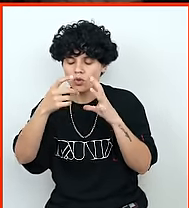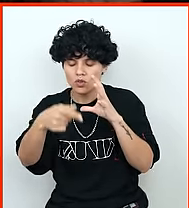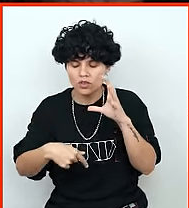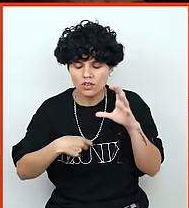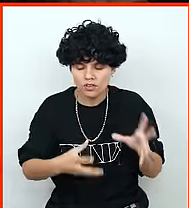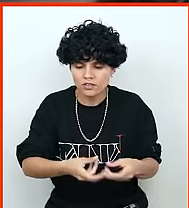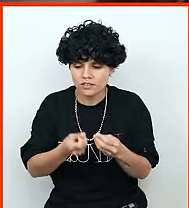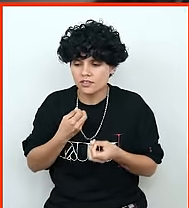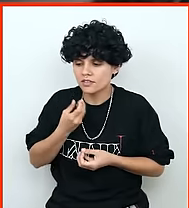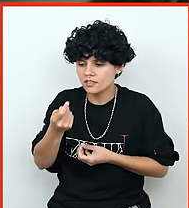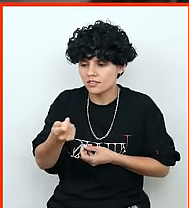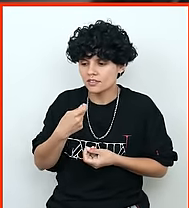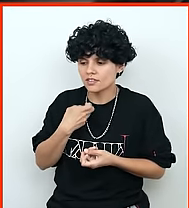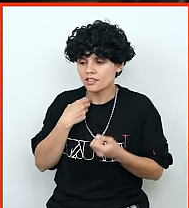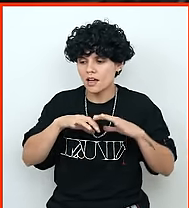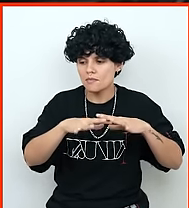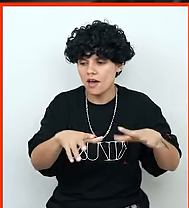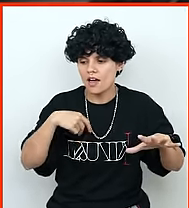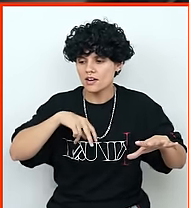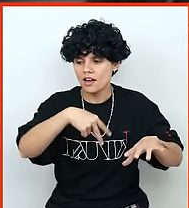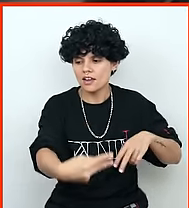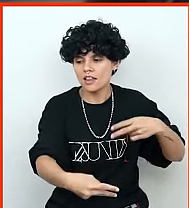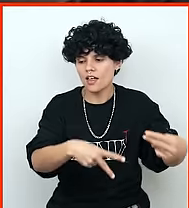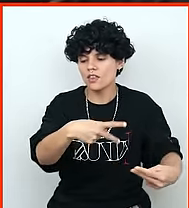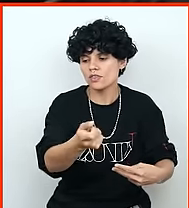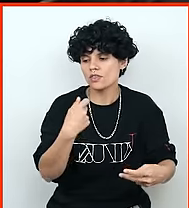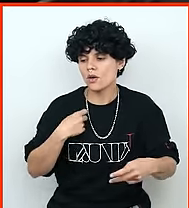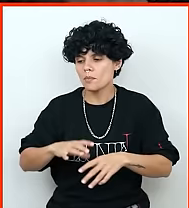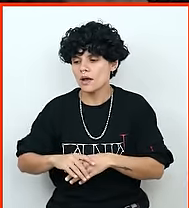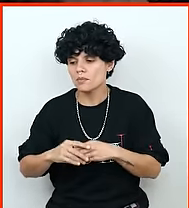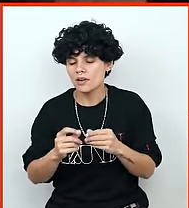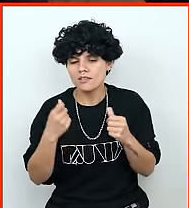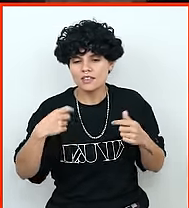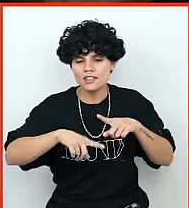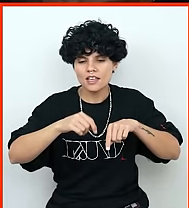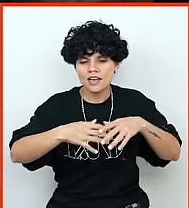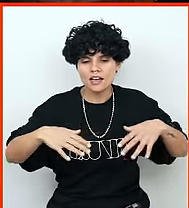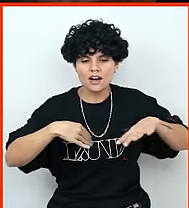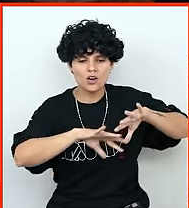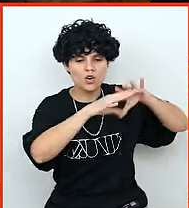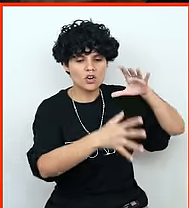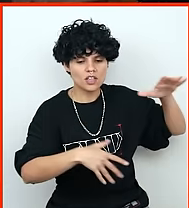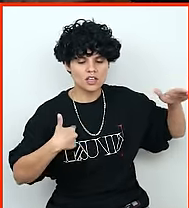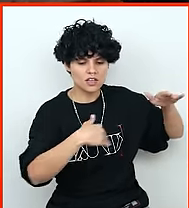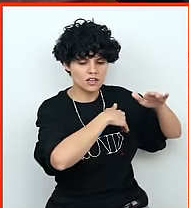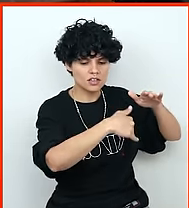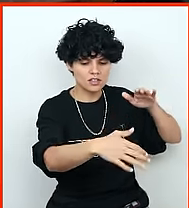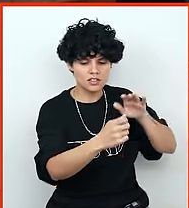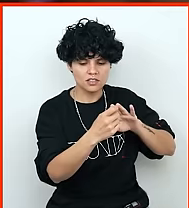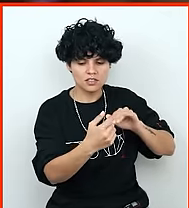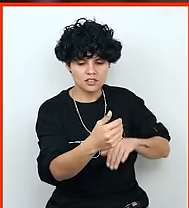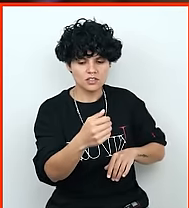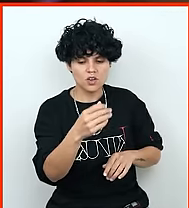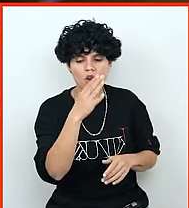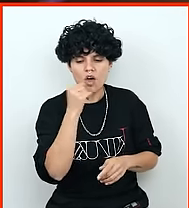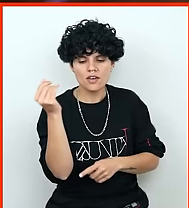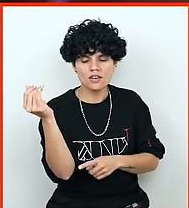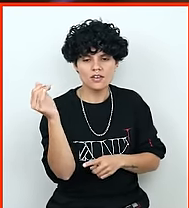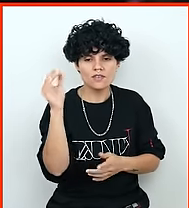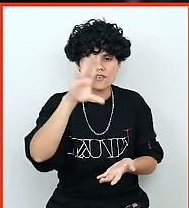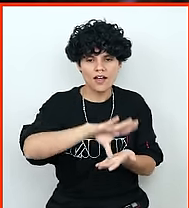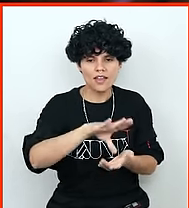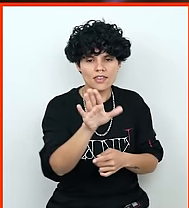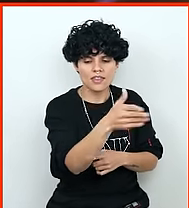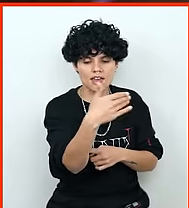el sur del continente. Bien al filo, casi cayendo al mar, vive mi gente. Palpable. Una delgada línea de tierra al lado de la cordillera hizo crecer la savia nueva sin